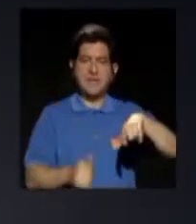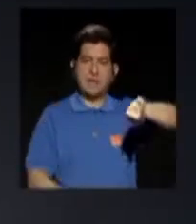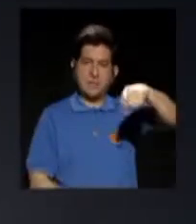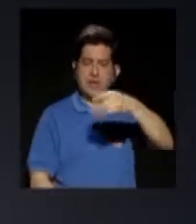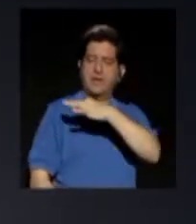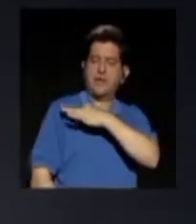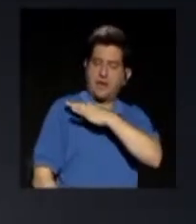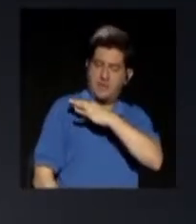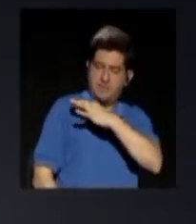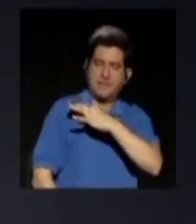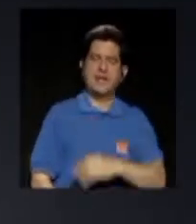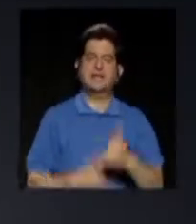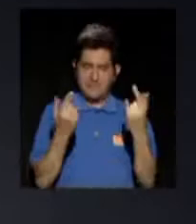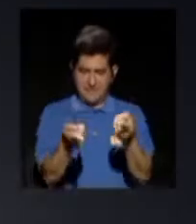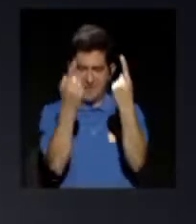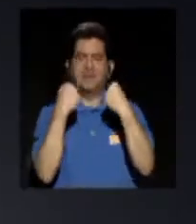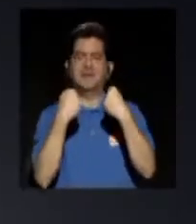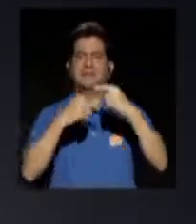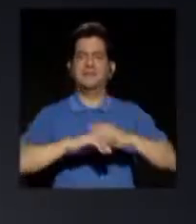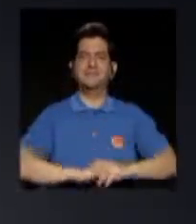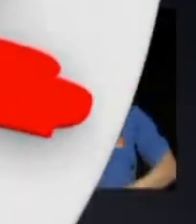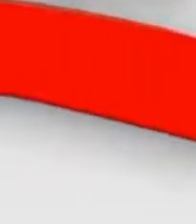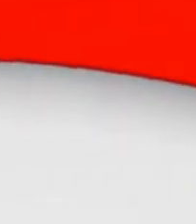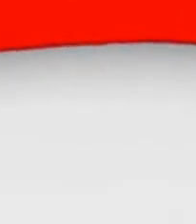nos invite a hacerlo. Regresamos.